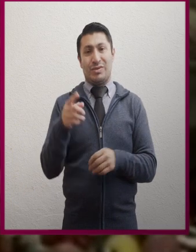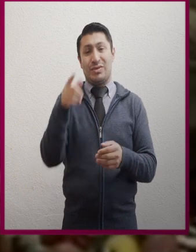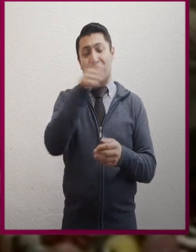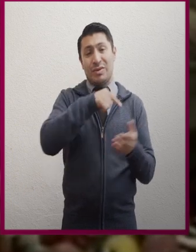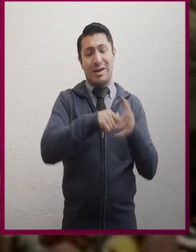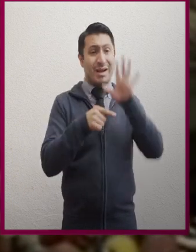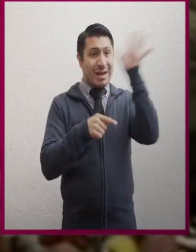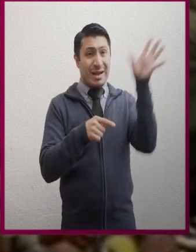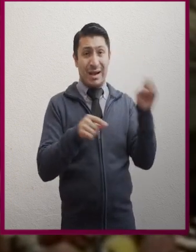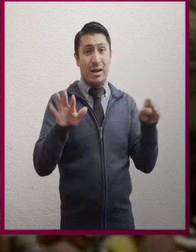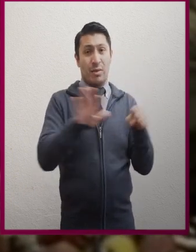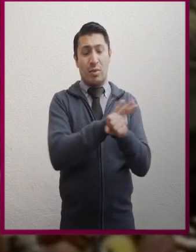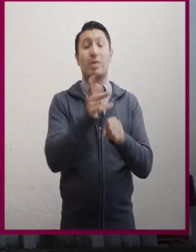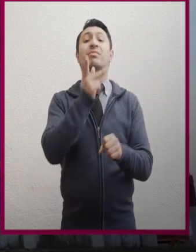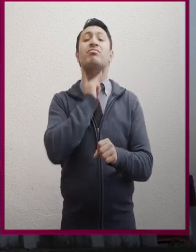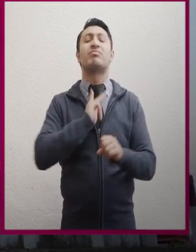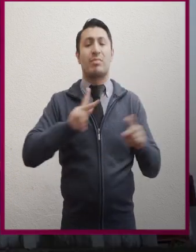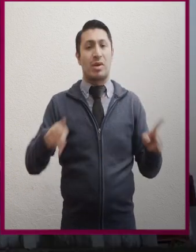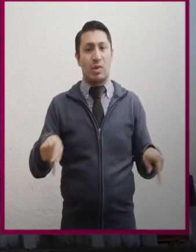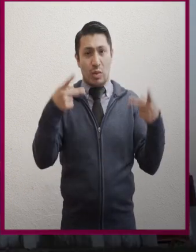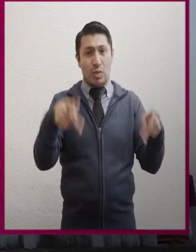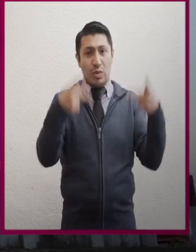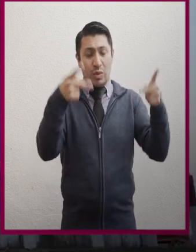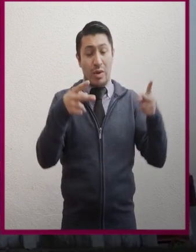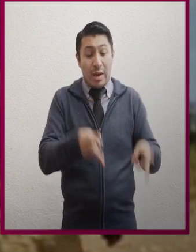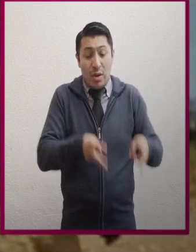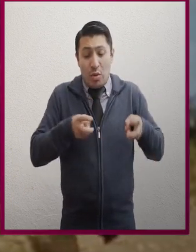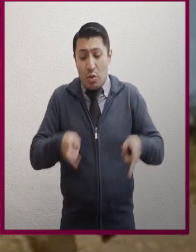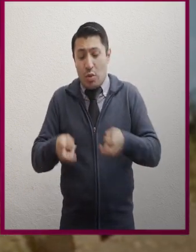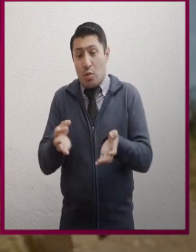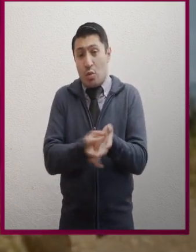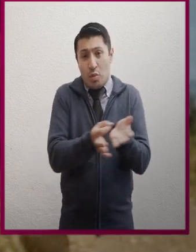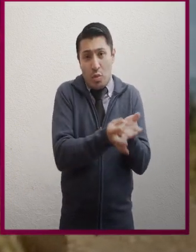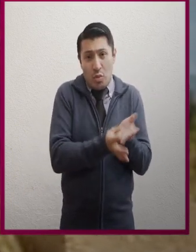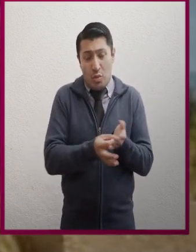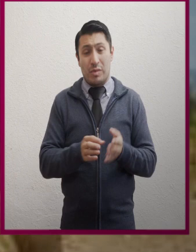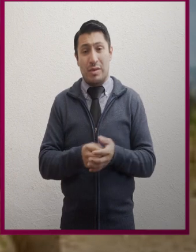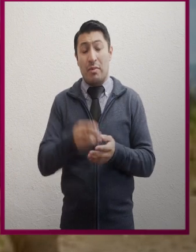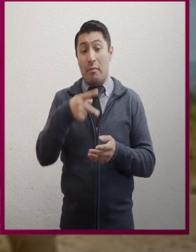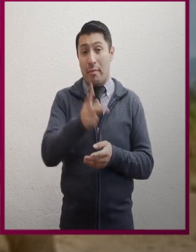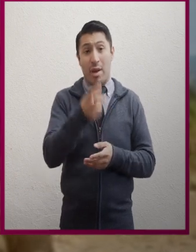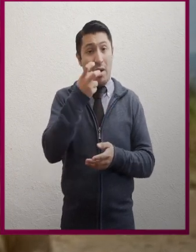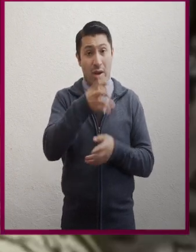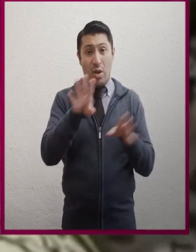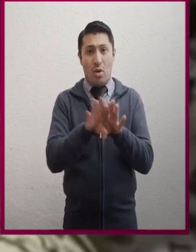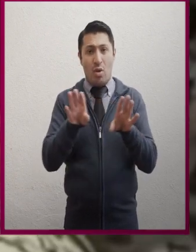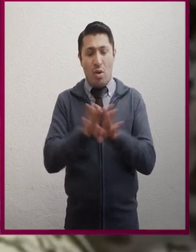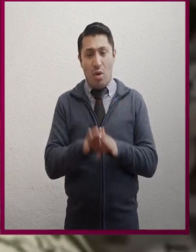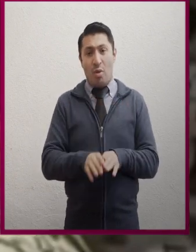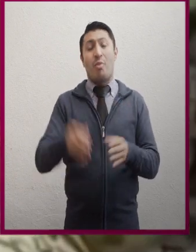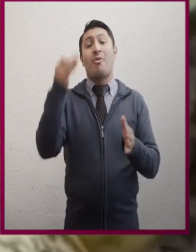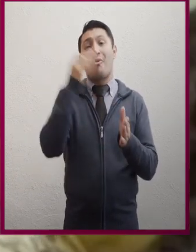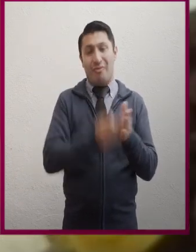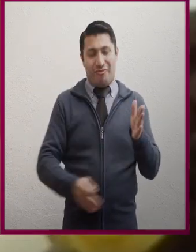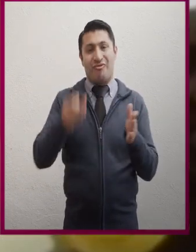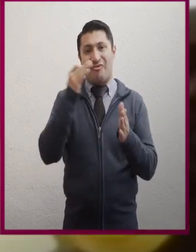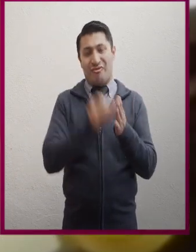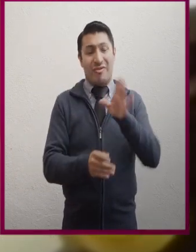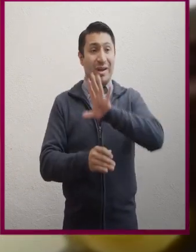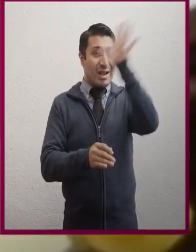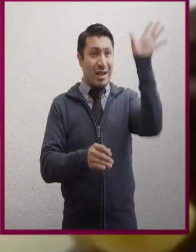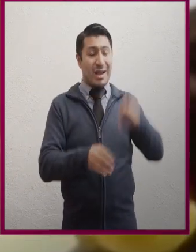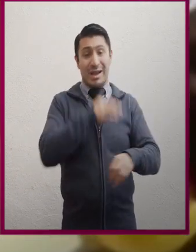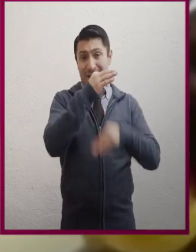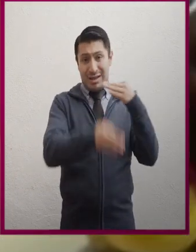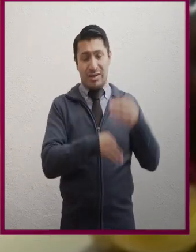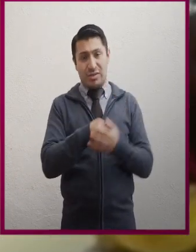XXI, de manera local debido a la exportación de petróleo y la extracción de minerales, pero esta situación no ha alcanzado